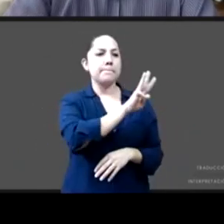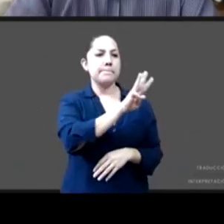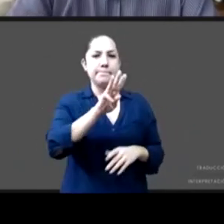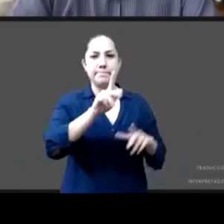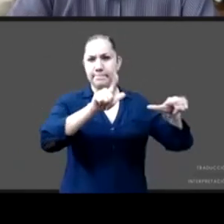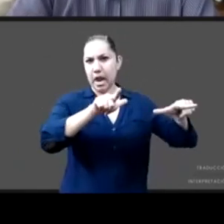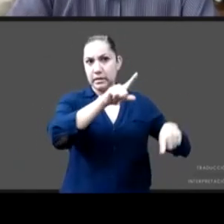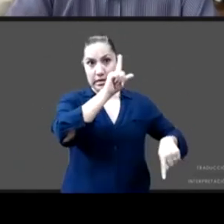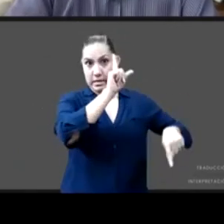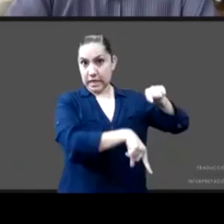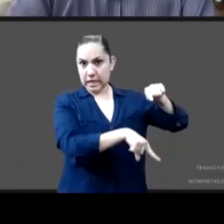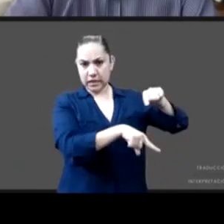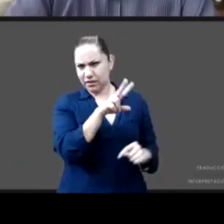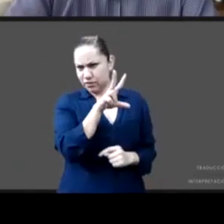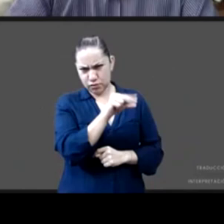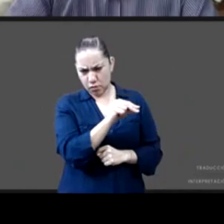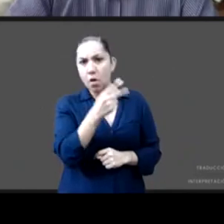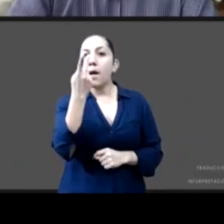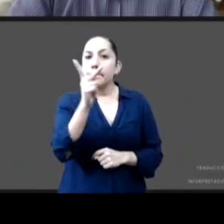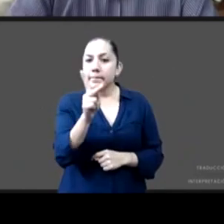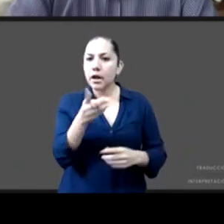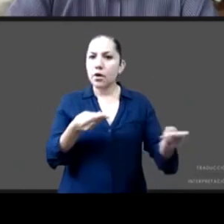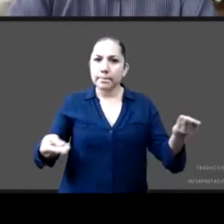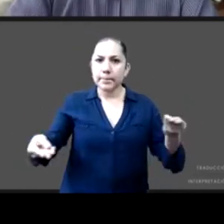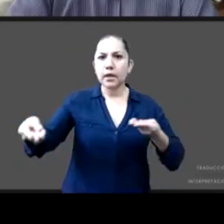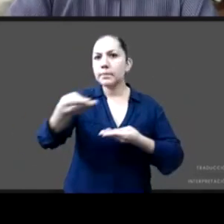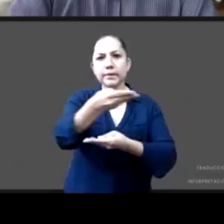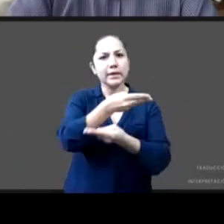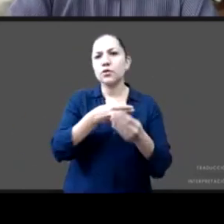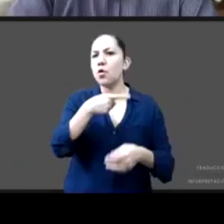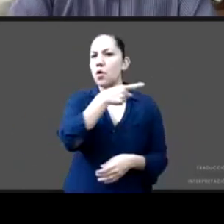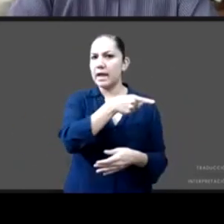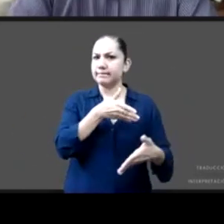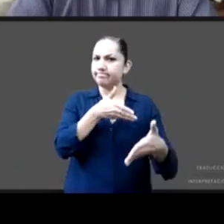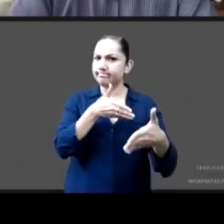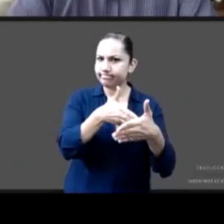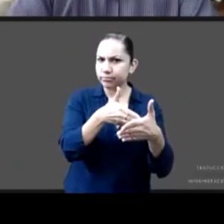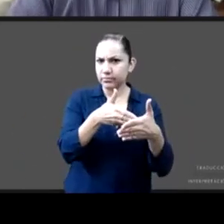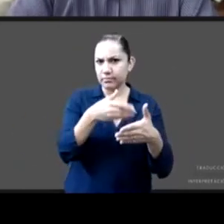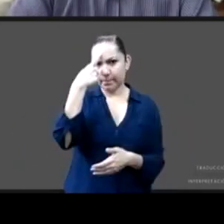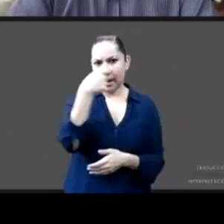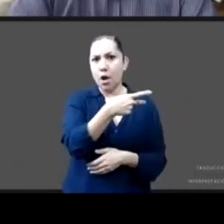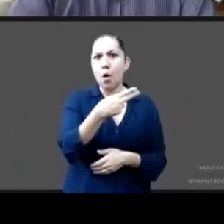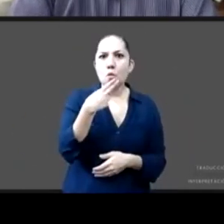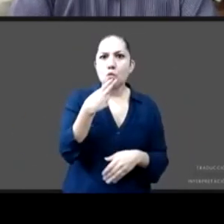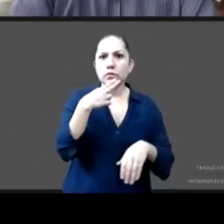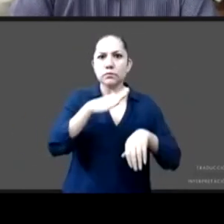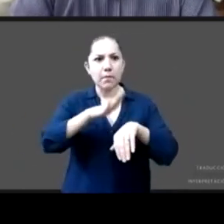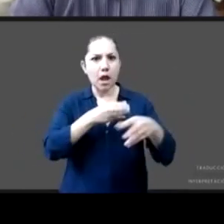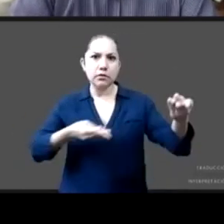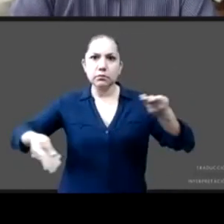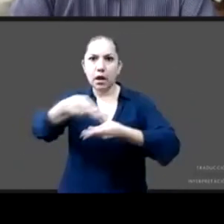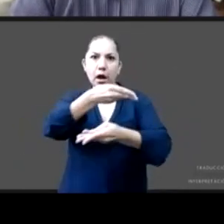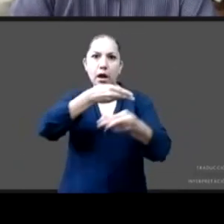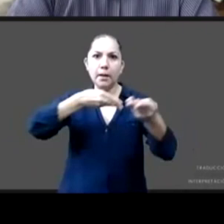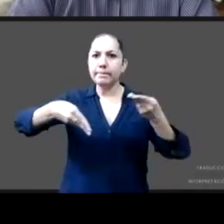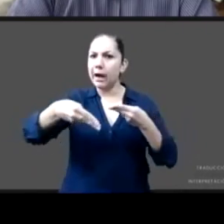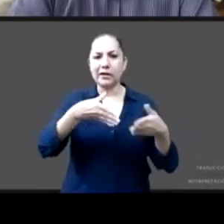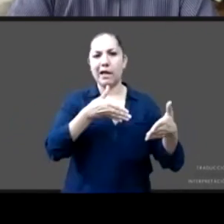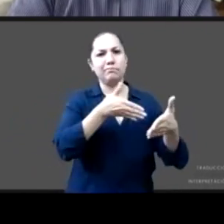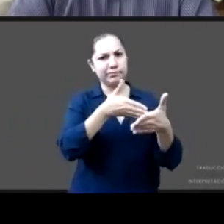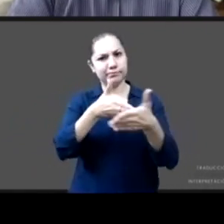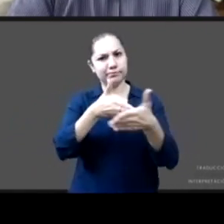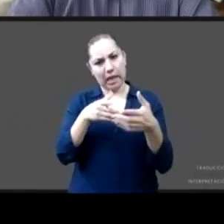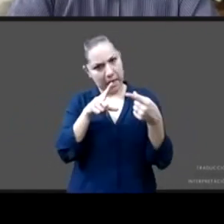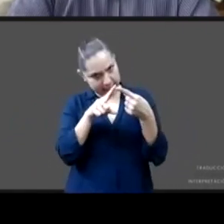el acceso a este tipo de contenido a los usuarios. ¿Sí? Esa es una opción. Otra opción también, que por